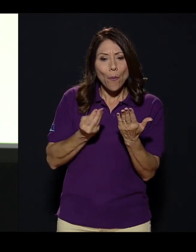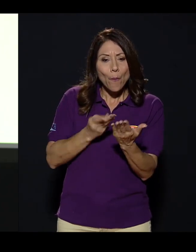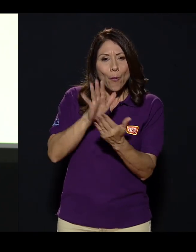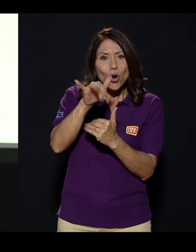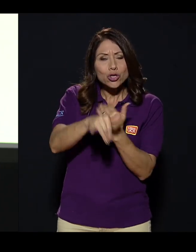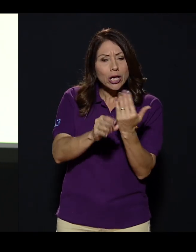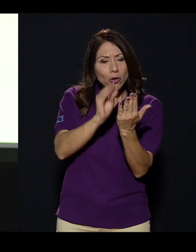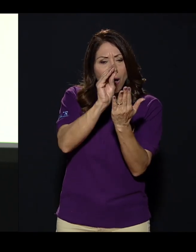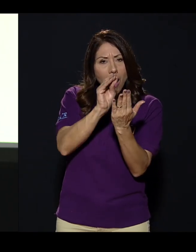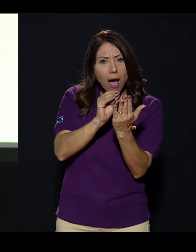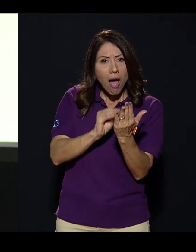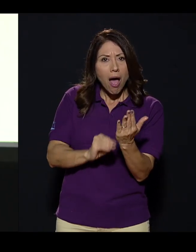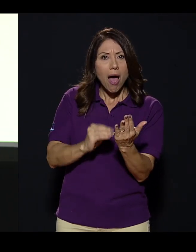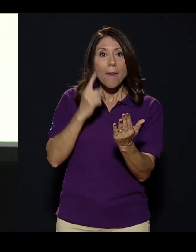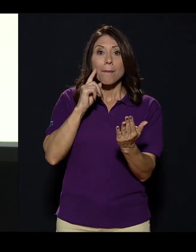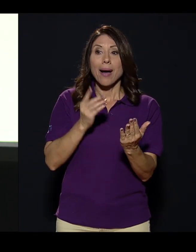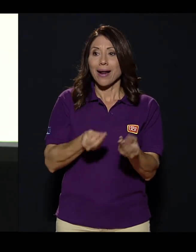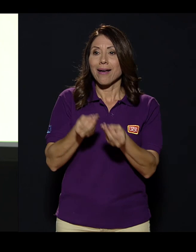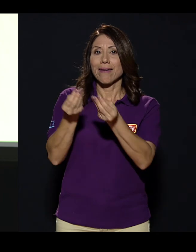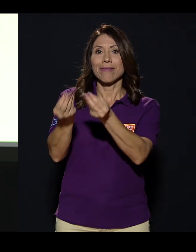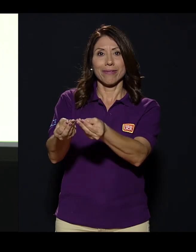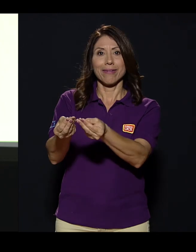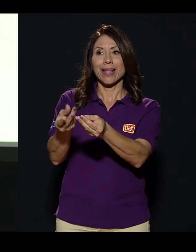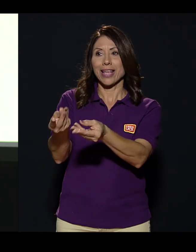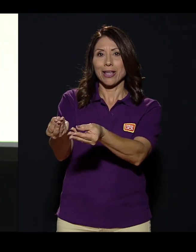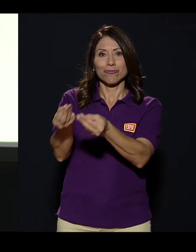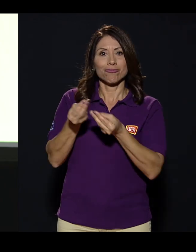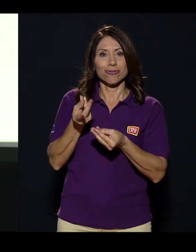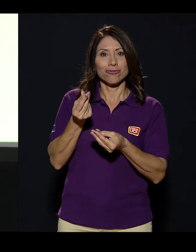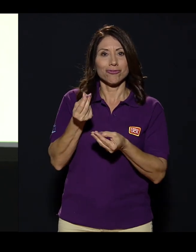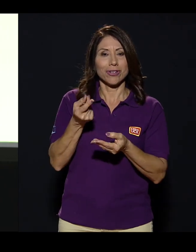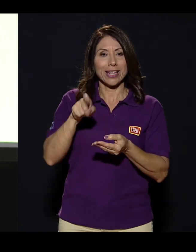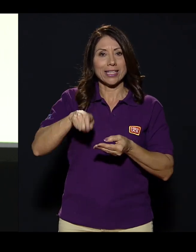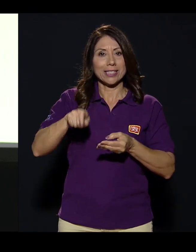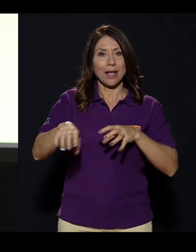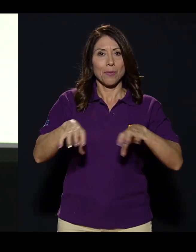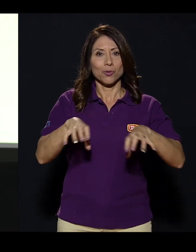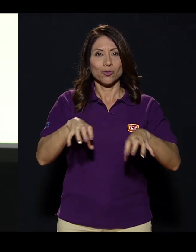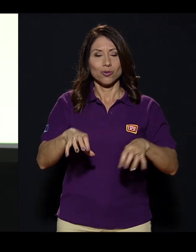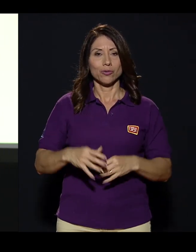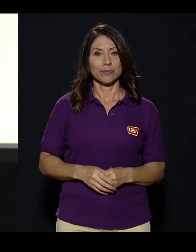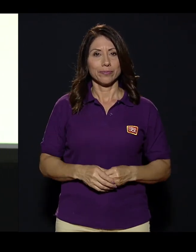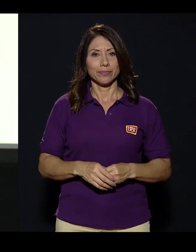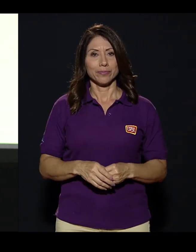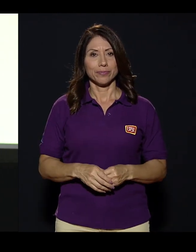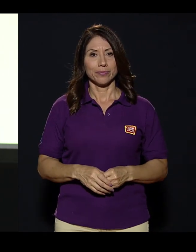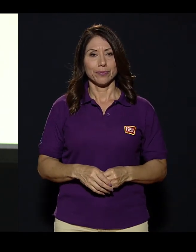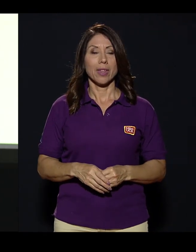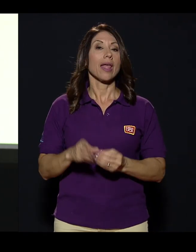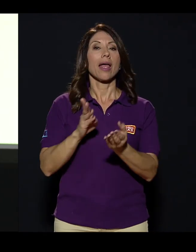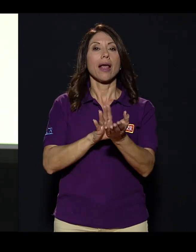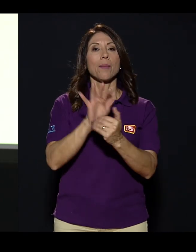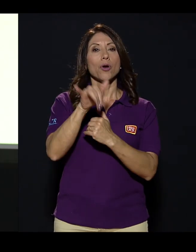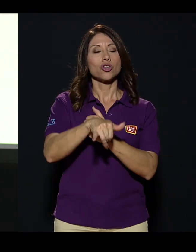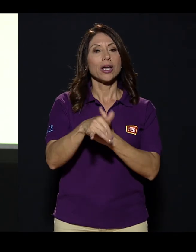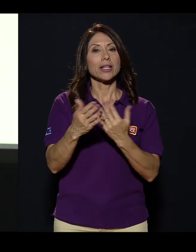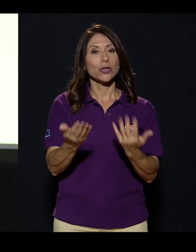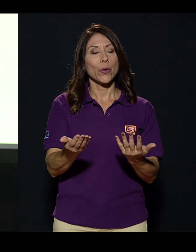El proyecto, pues, vamos a tener en esta parte solamente, vamos a hablar de los pilares o de las etapas del